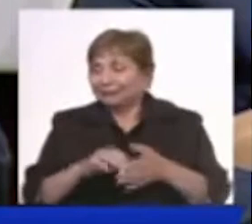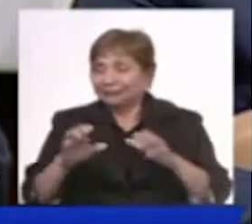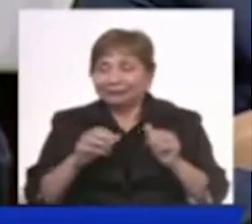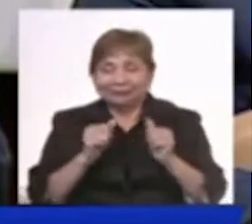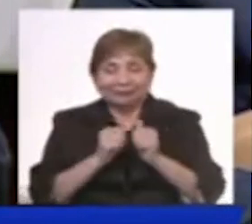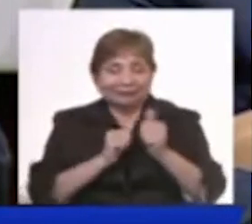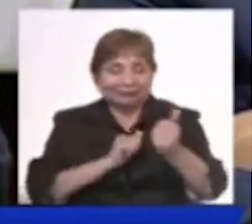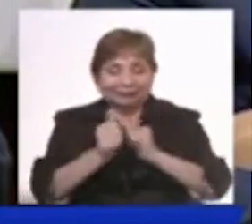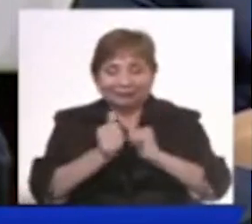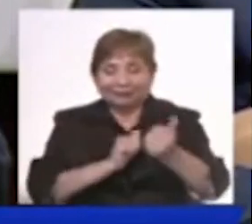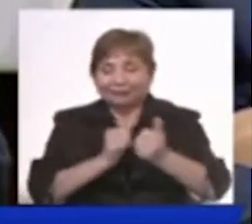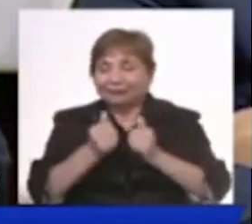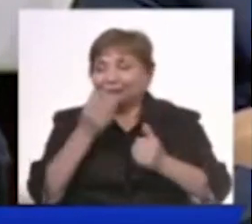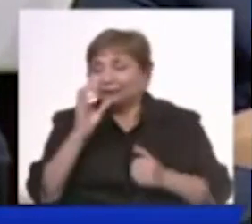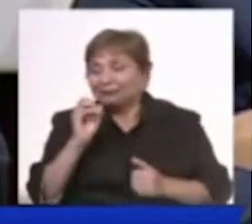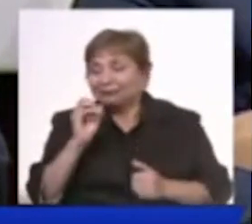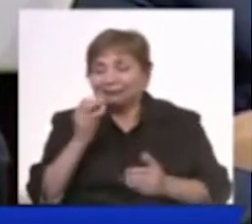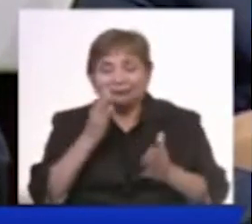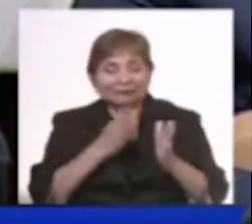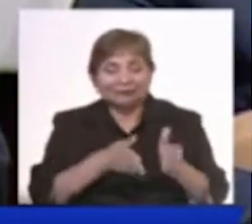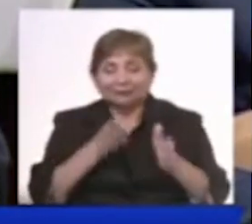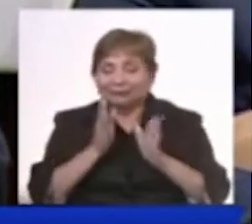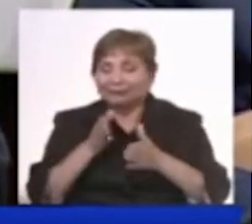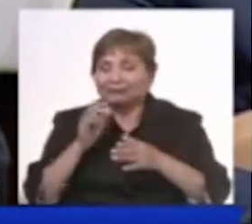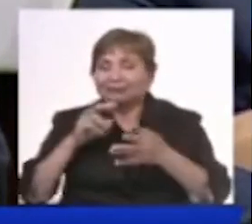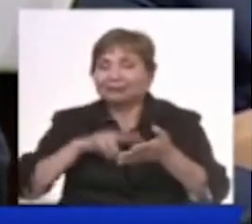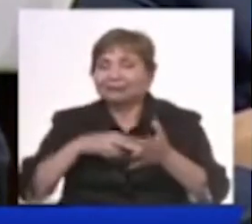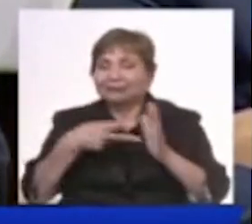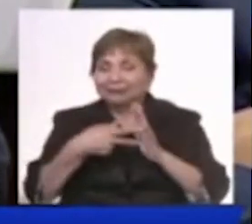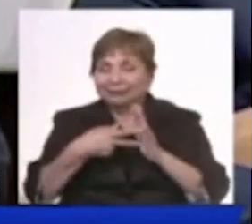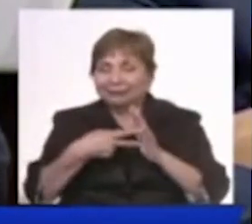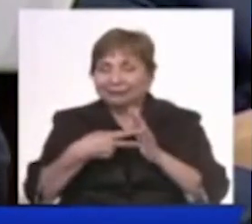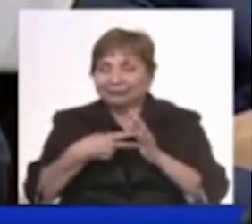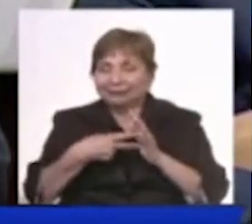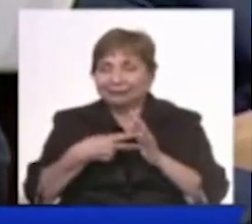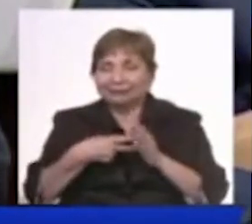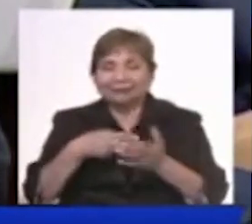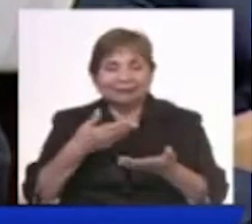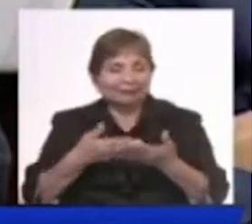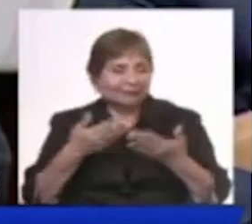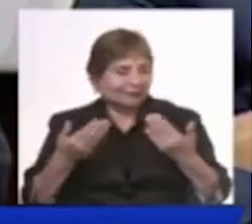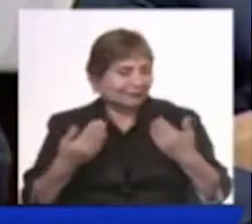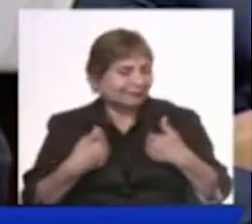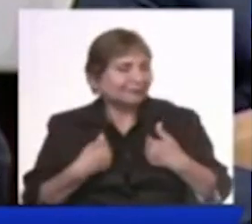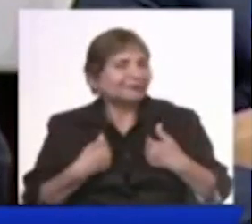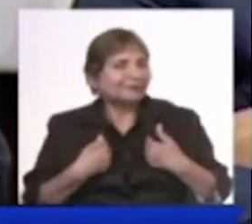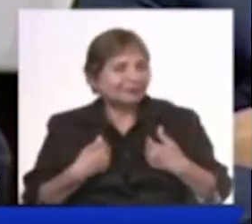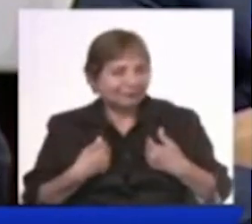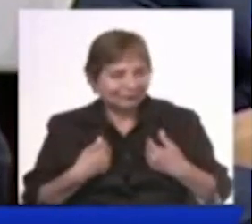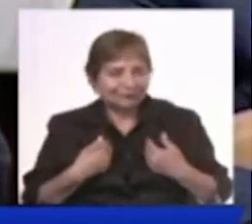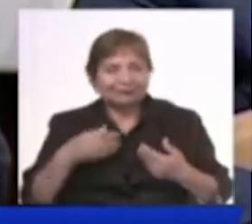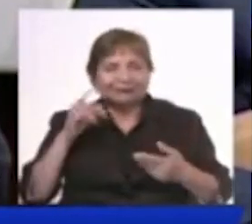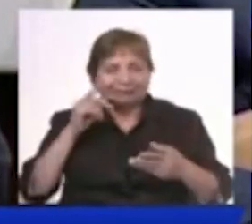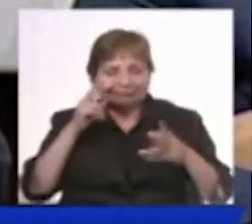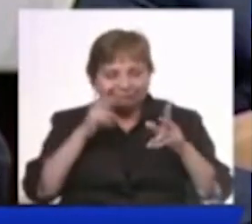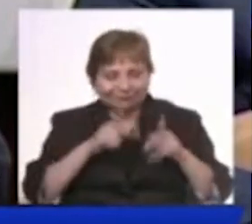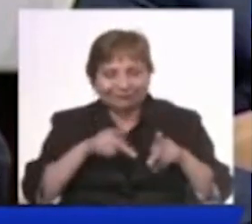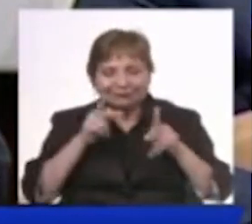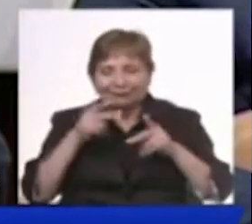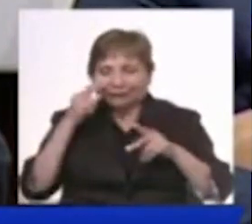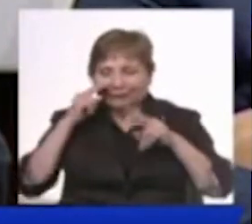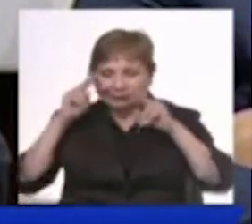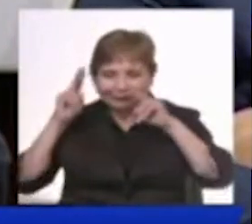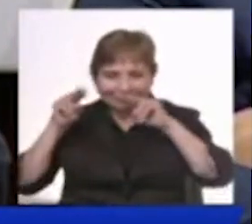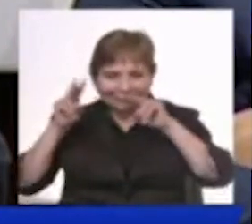un concurso o un proceso significativo, vamos a tener y vamos a programar